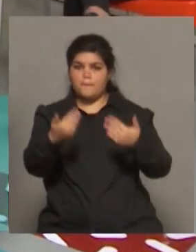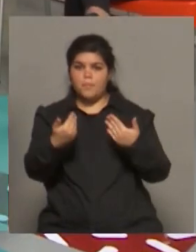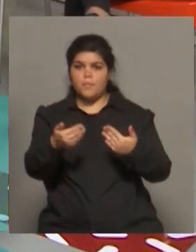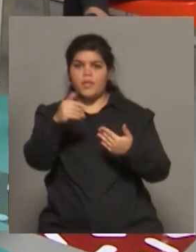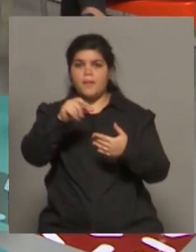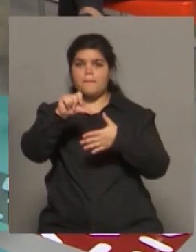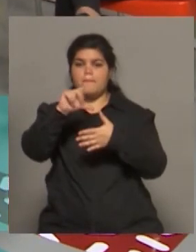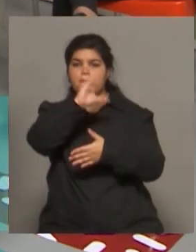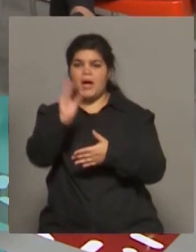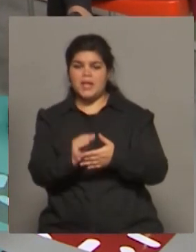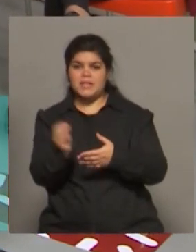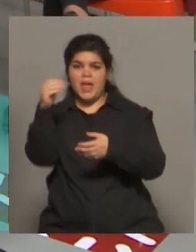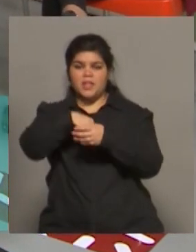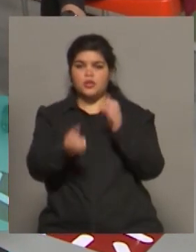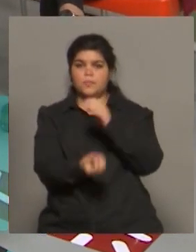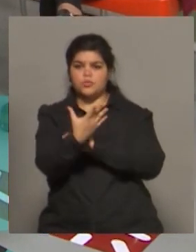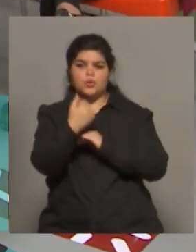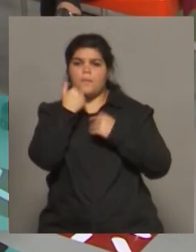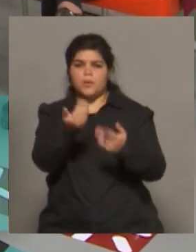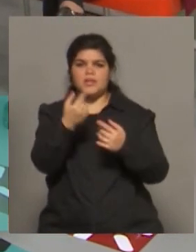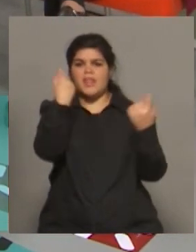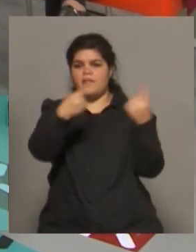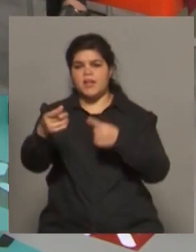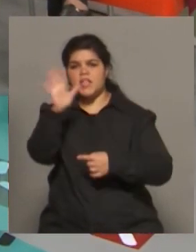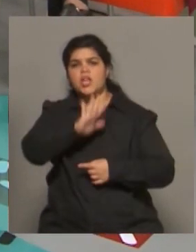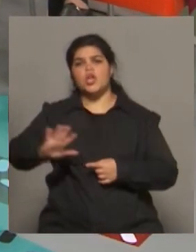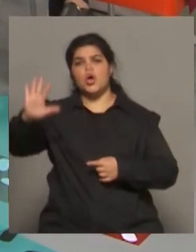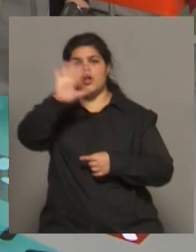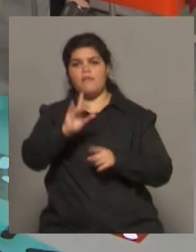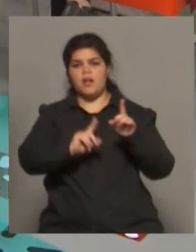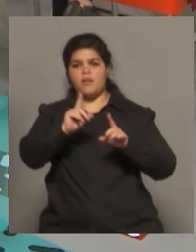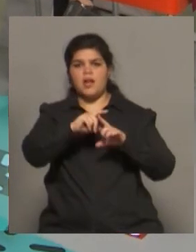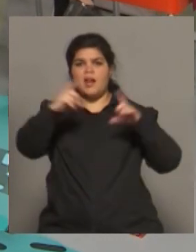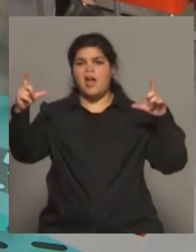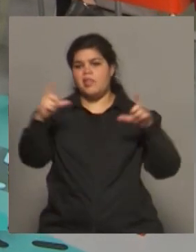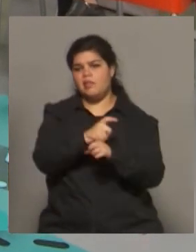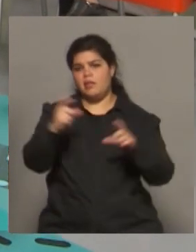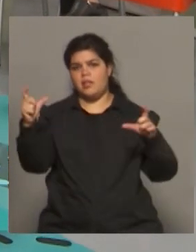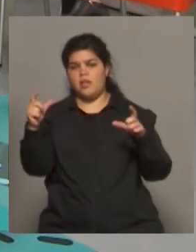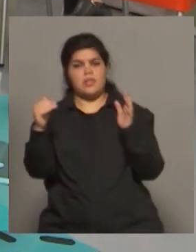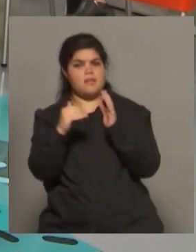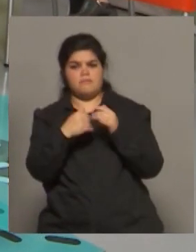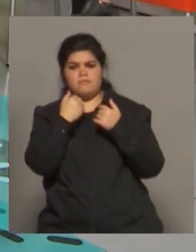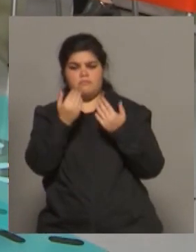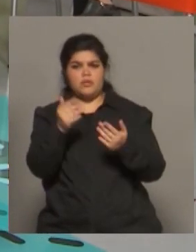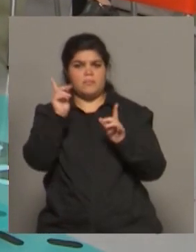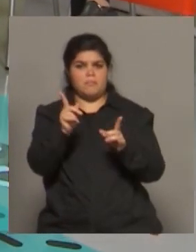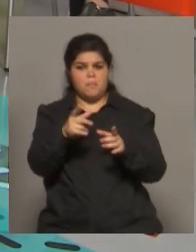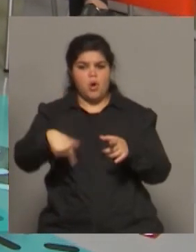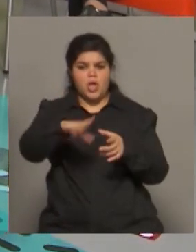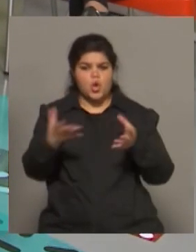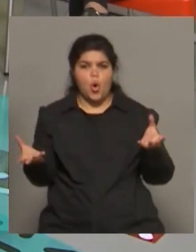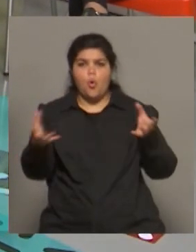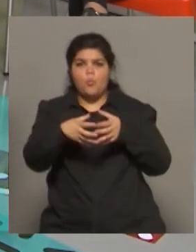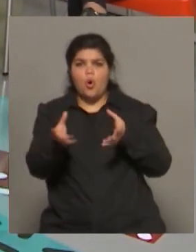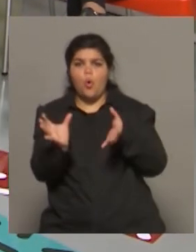del Mercosur, más allá de sus diferencias, tanto geográficas, que unos son mucho más grandes, unos más chicos, como tal, como bloque, tienen